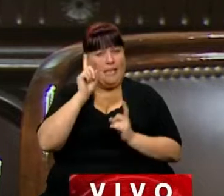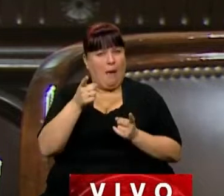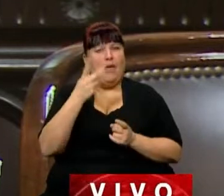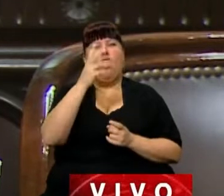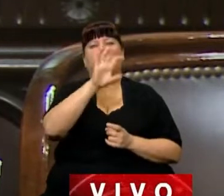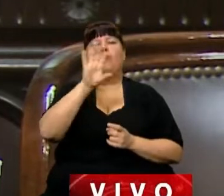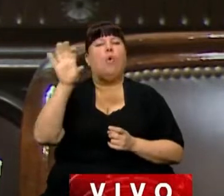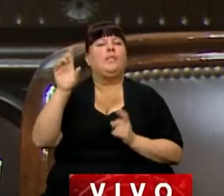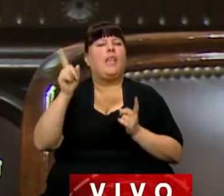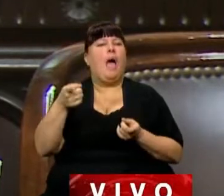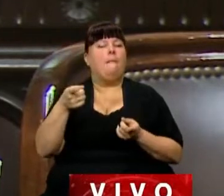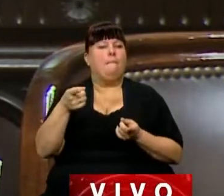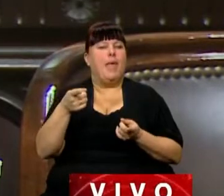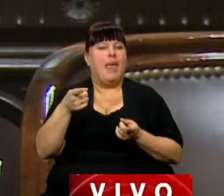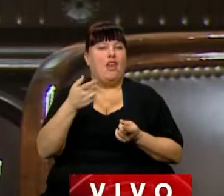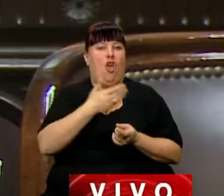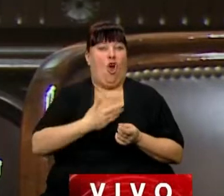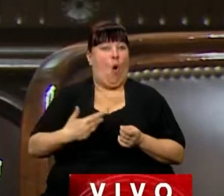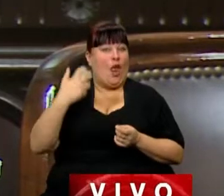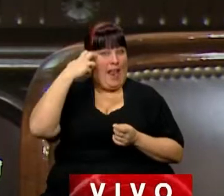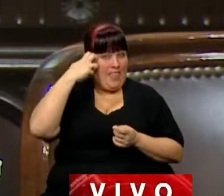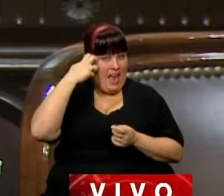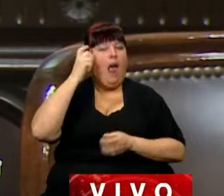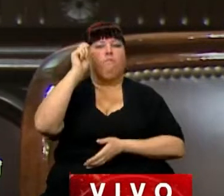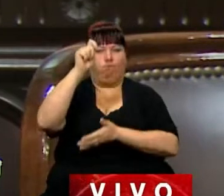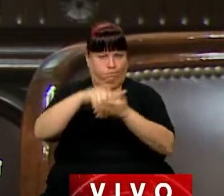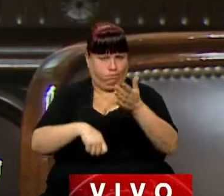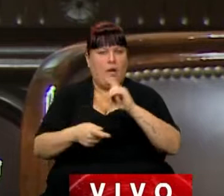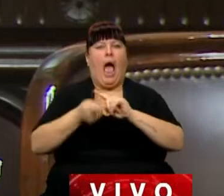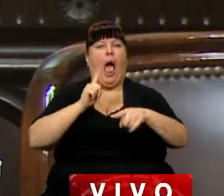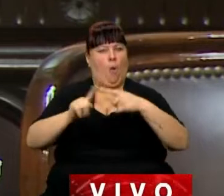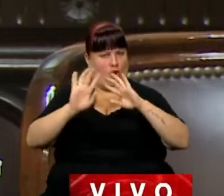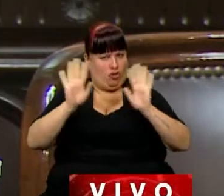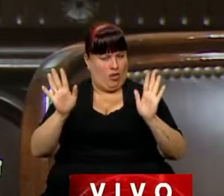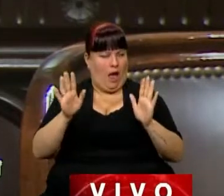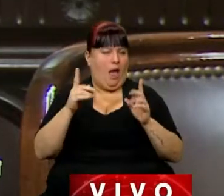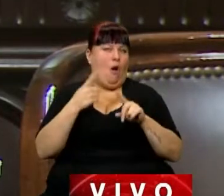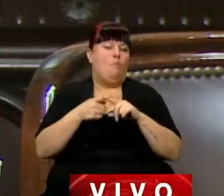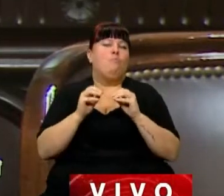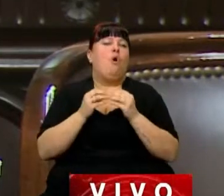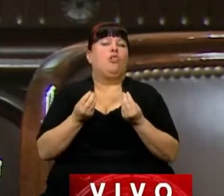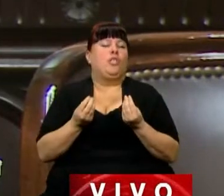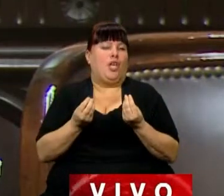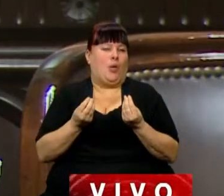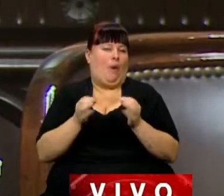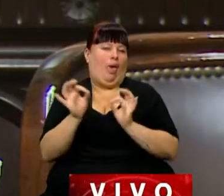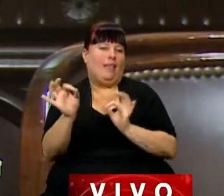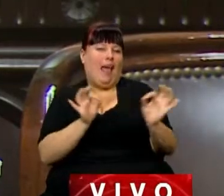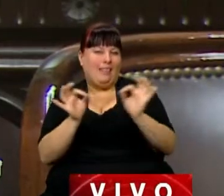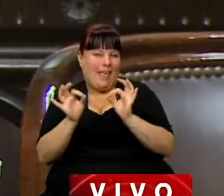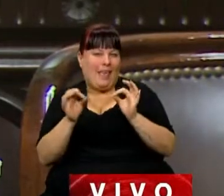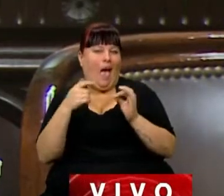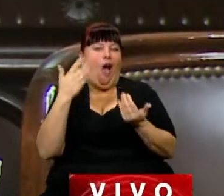otras dos provincias de gobiernos radicales, han firmado el acuerdo por razones estratégicas